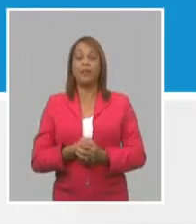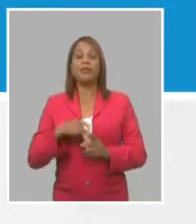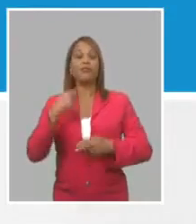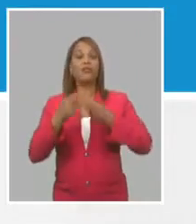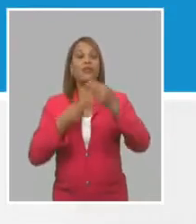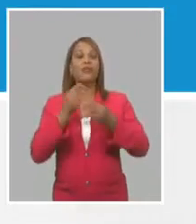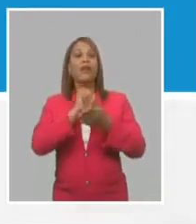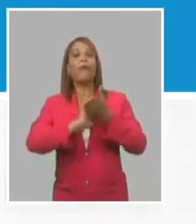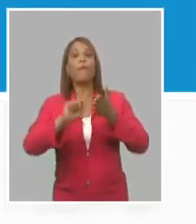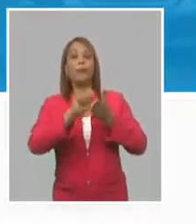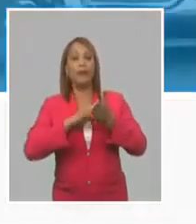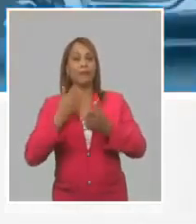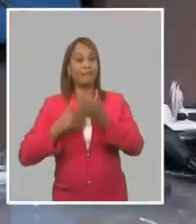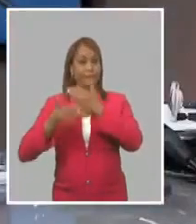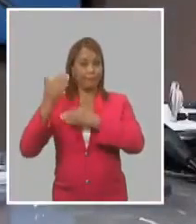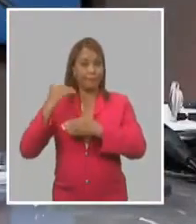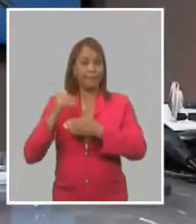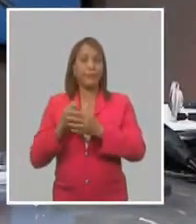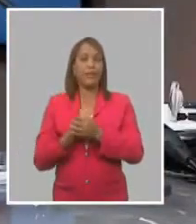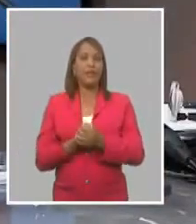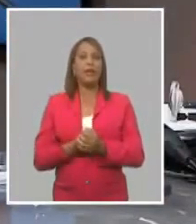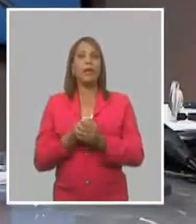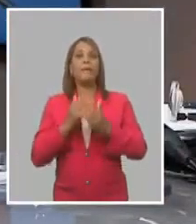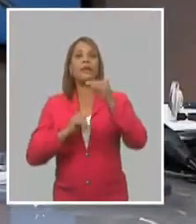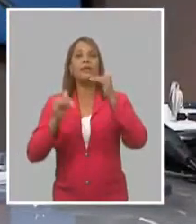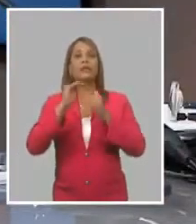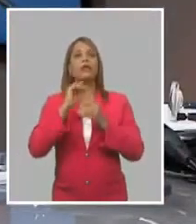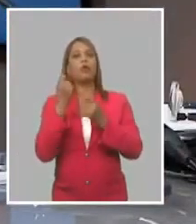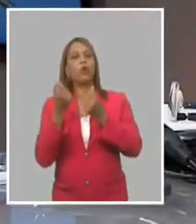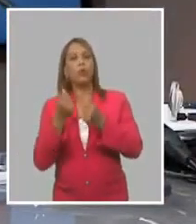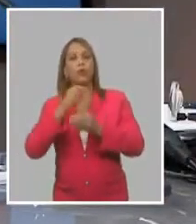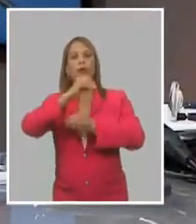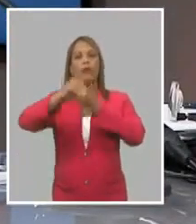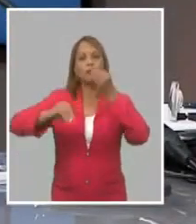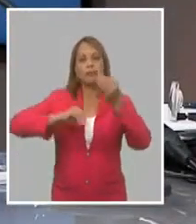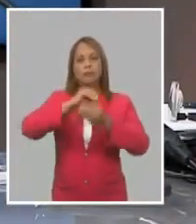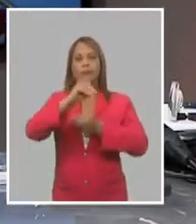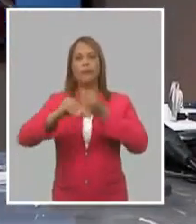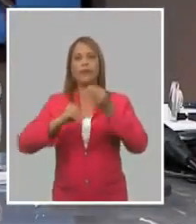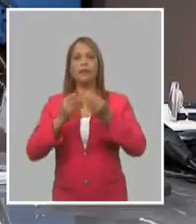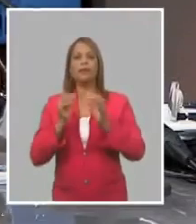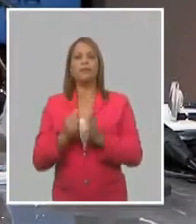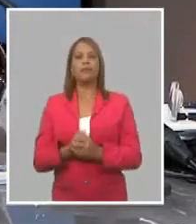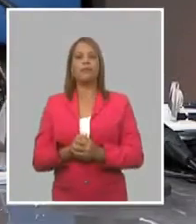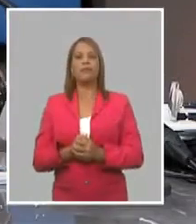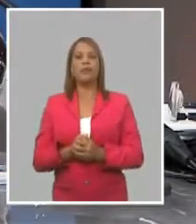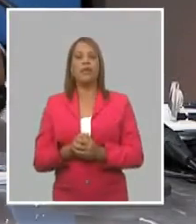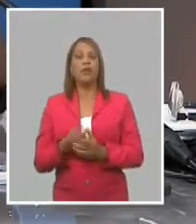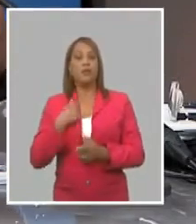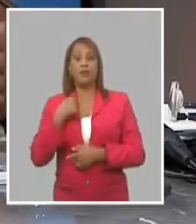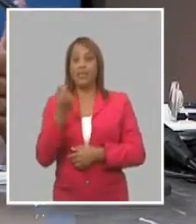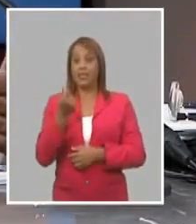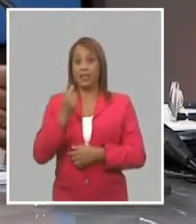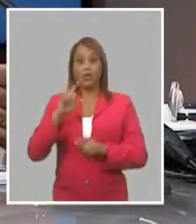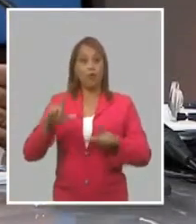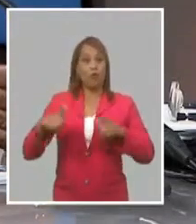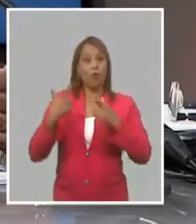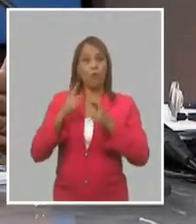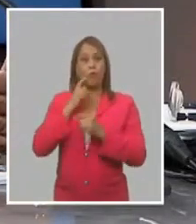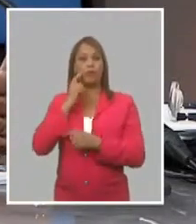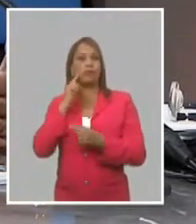en el plan, son cosas que el Ministerio de Economía ahora está transformando. Entonces, si el dinero deja de cumplir las funciones del